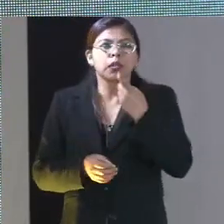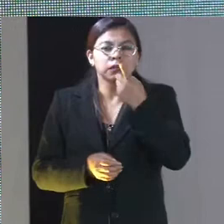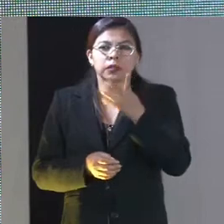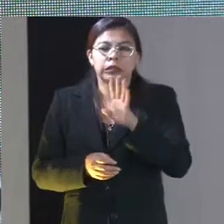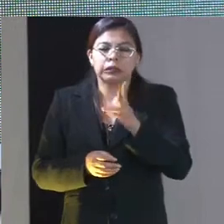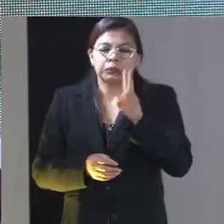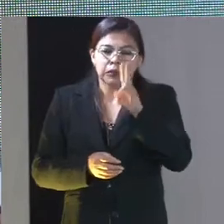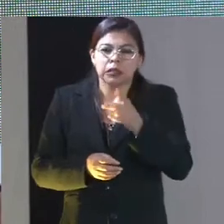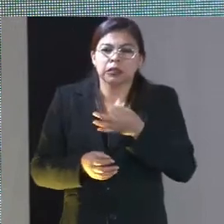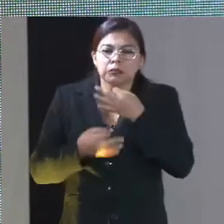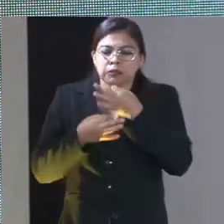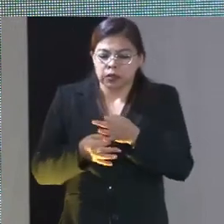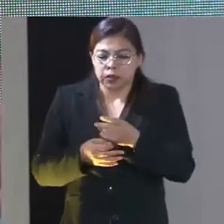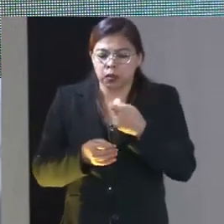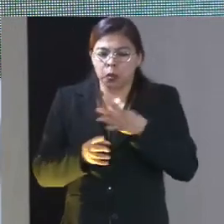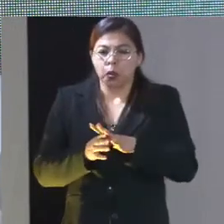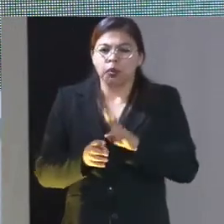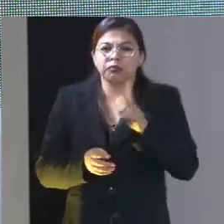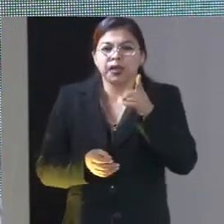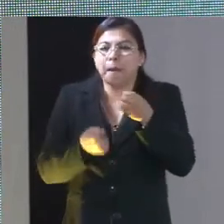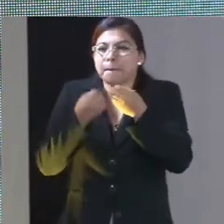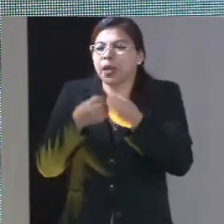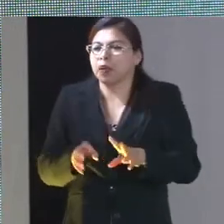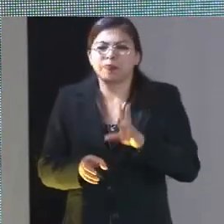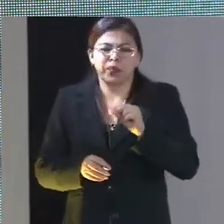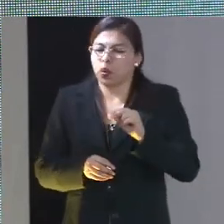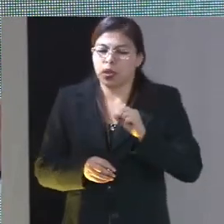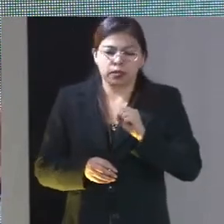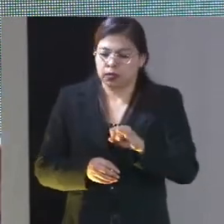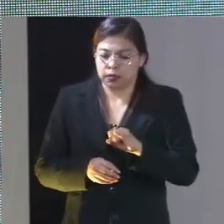fatalismo explica la derrota, no es así.